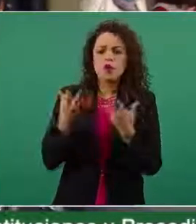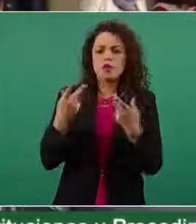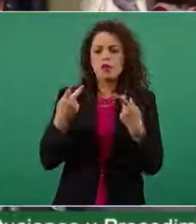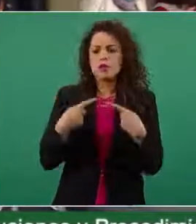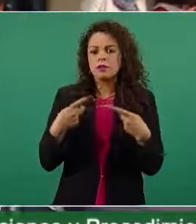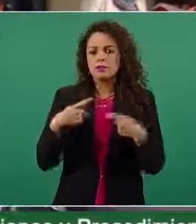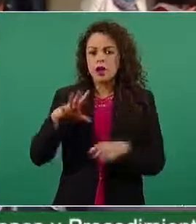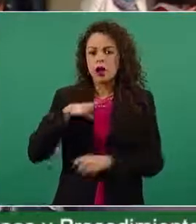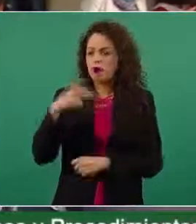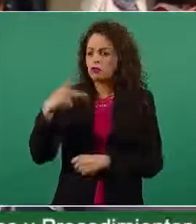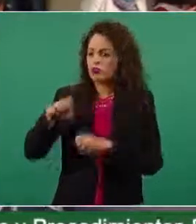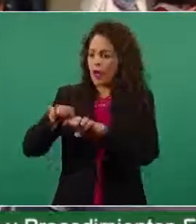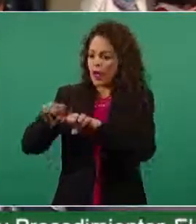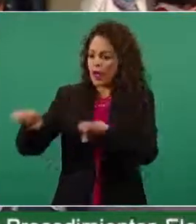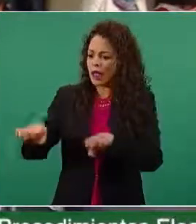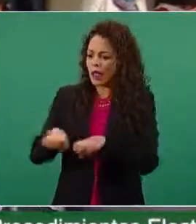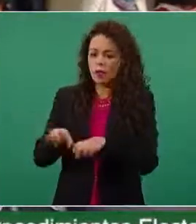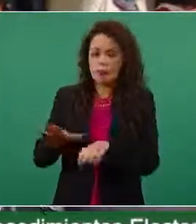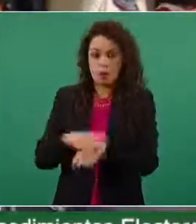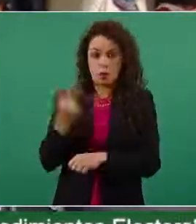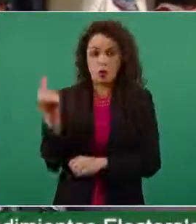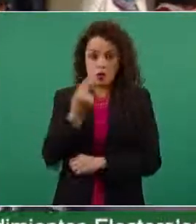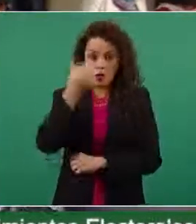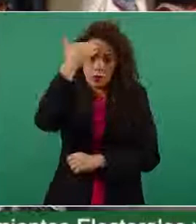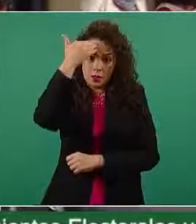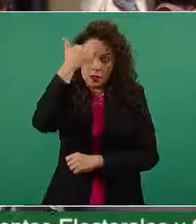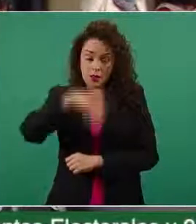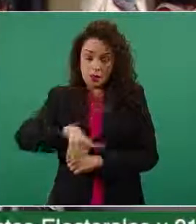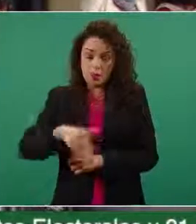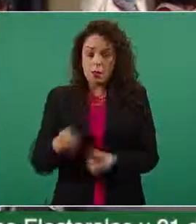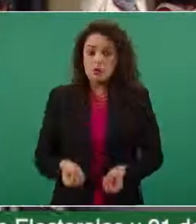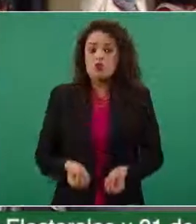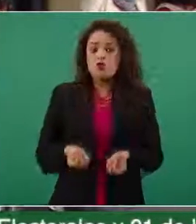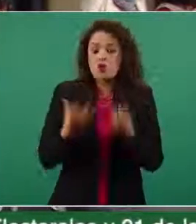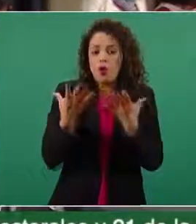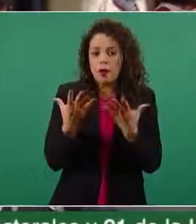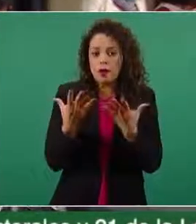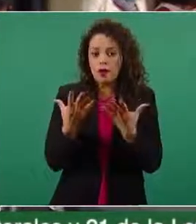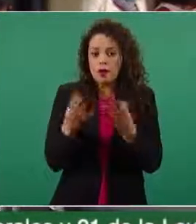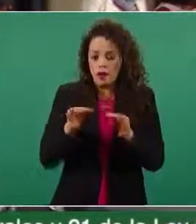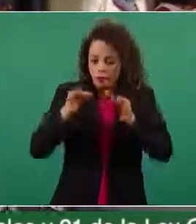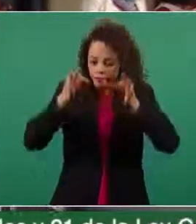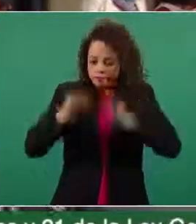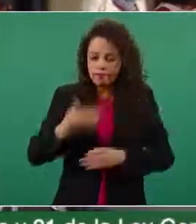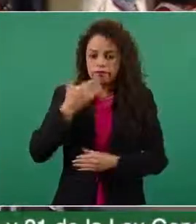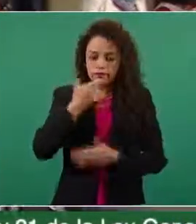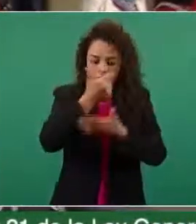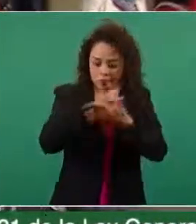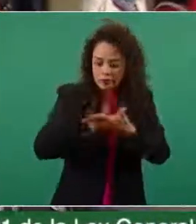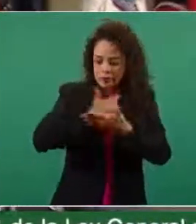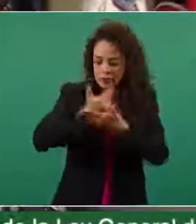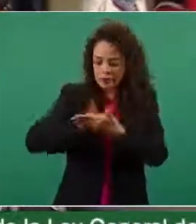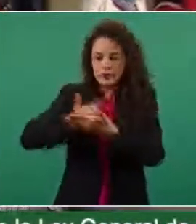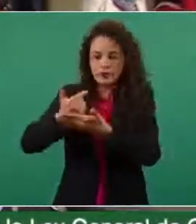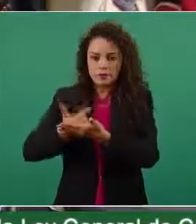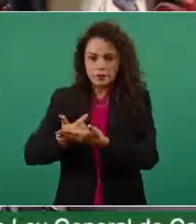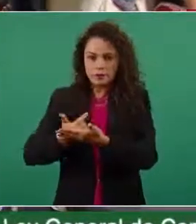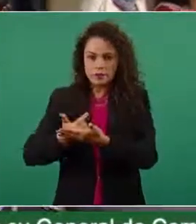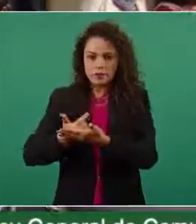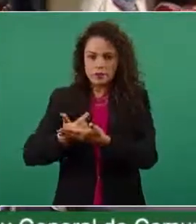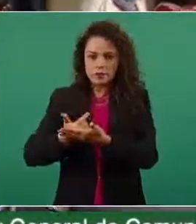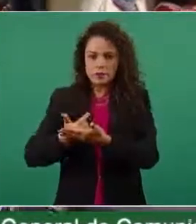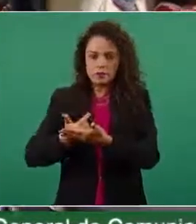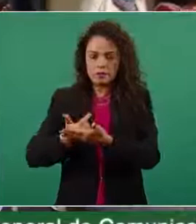ese hay que contarlo también para una real fiscalización que pueda tener mayor